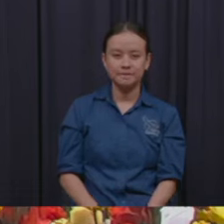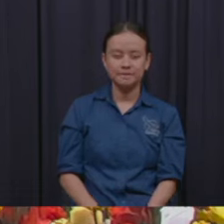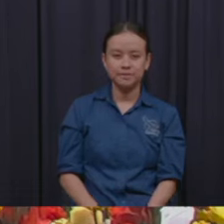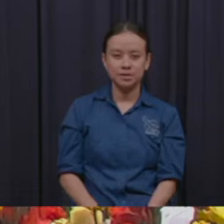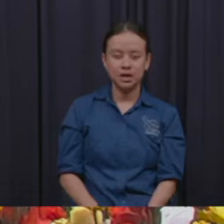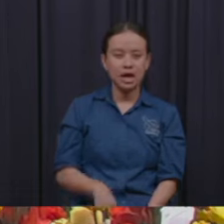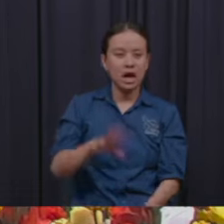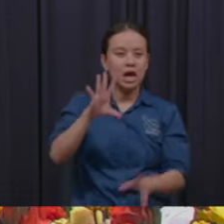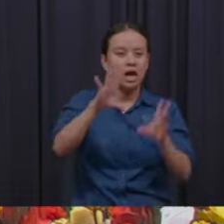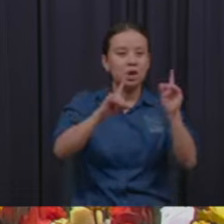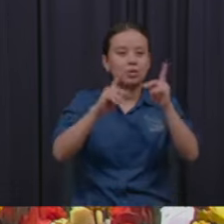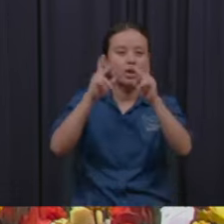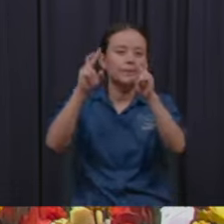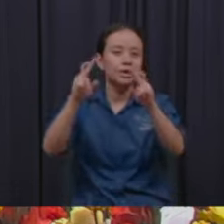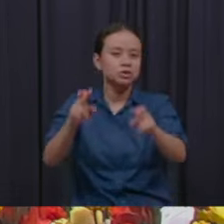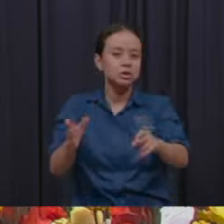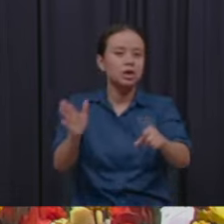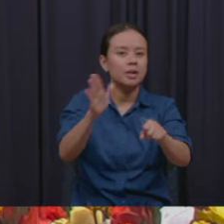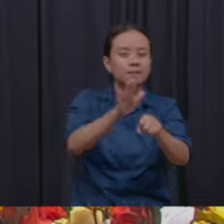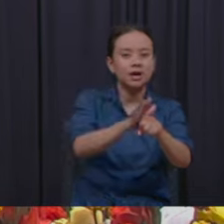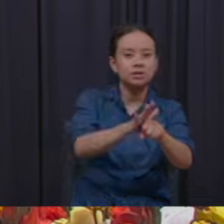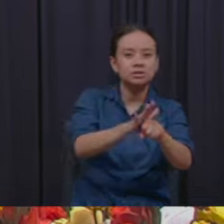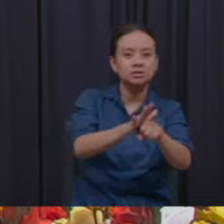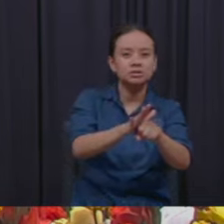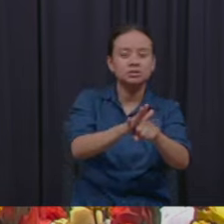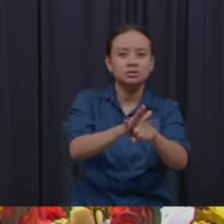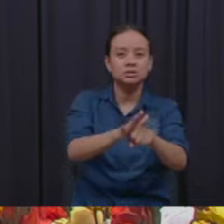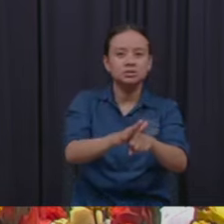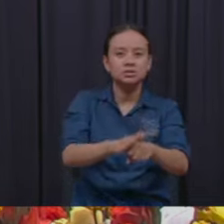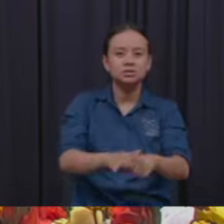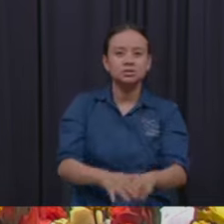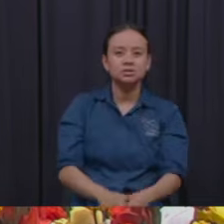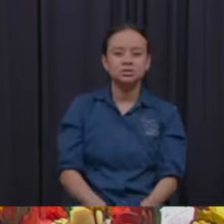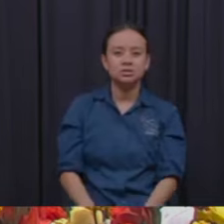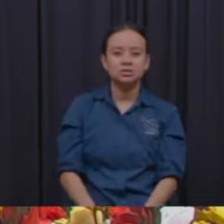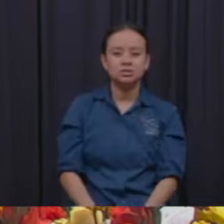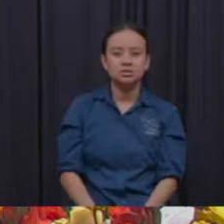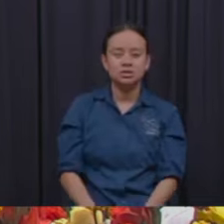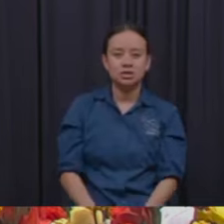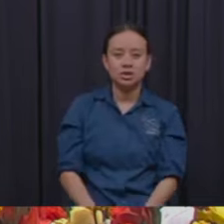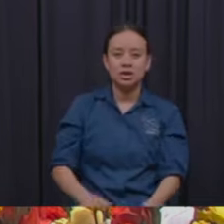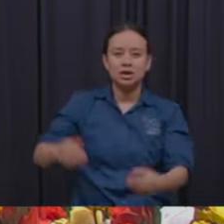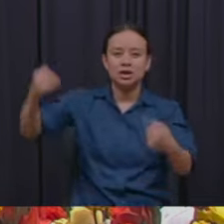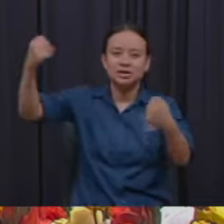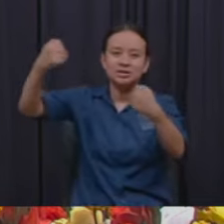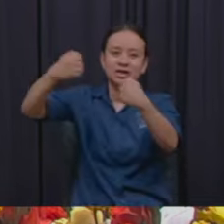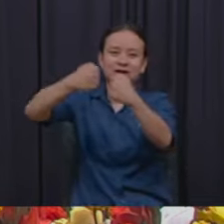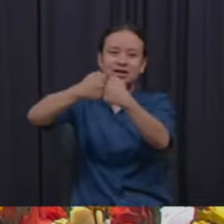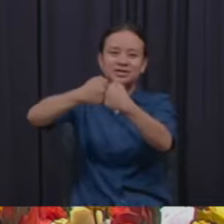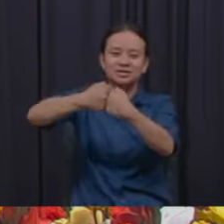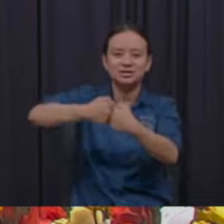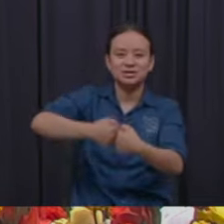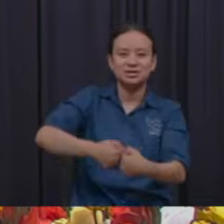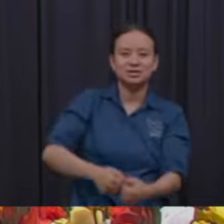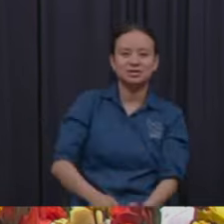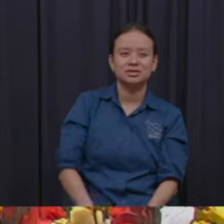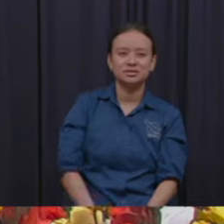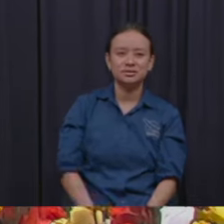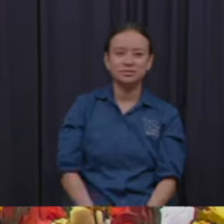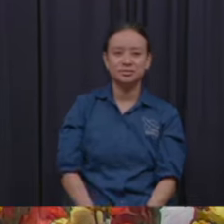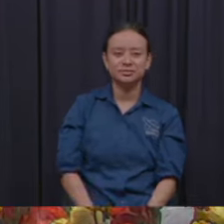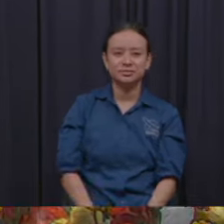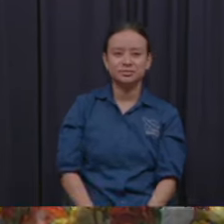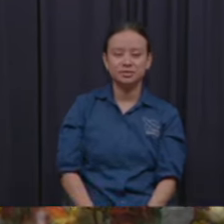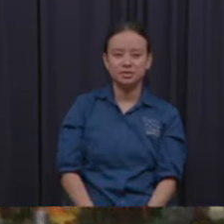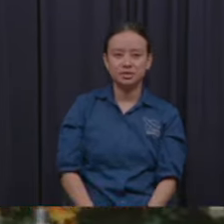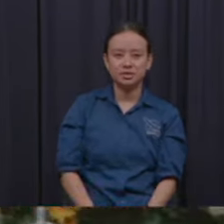¿Habrá alguien más que quiera hoy acercarse al Señor? Aquí no sé si vienen otras personas de este lado